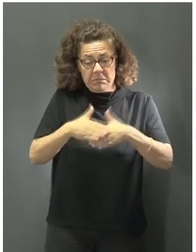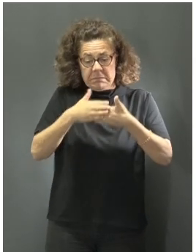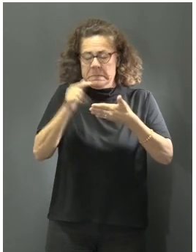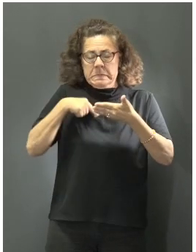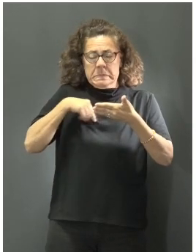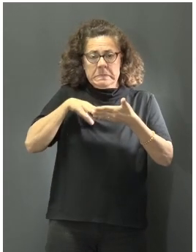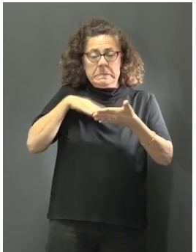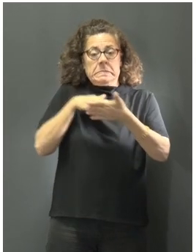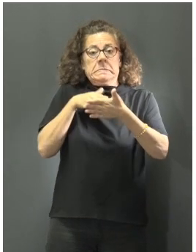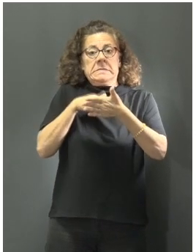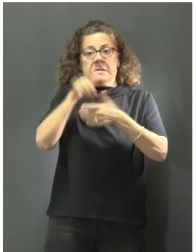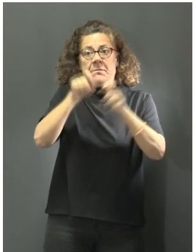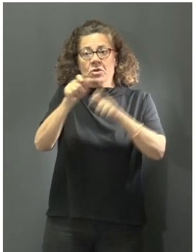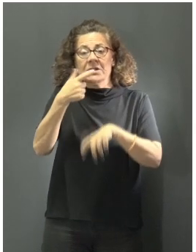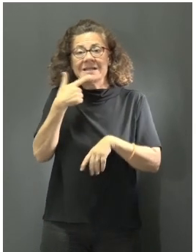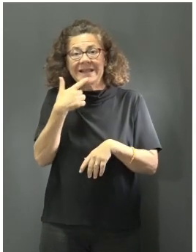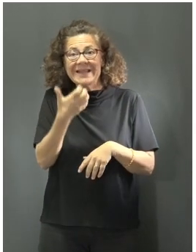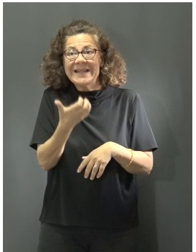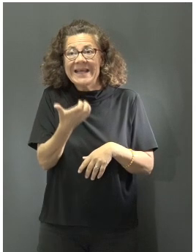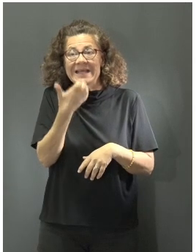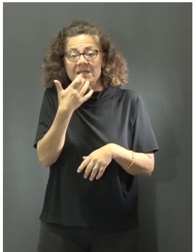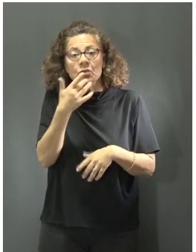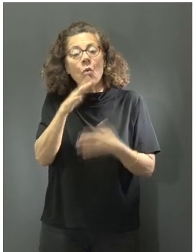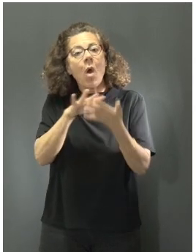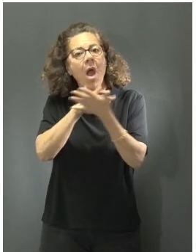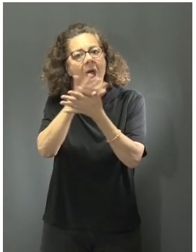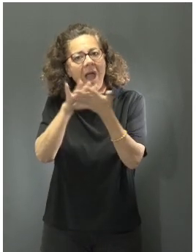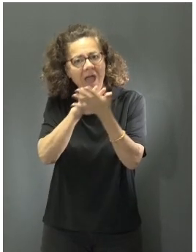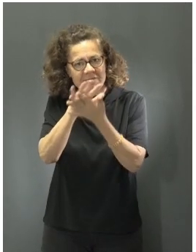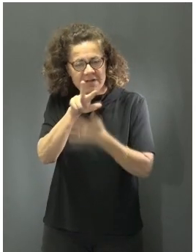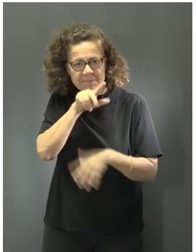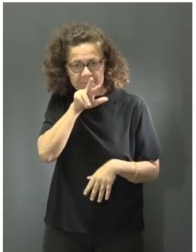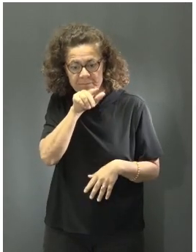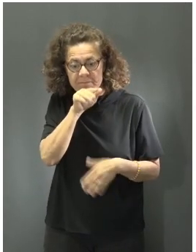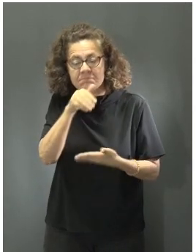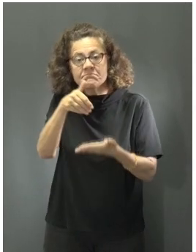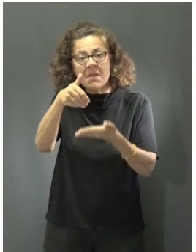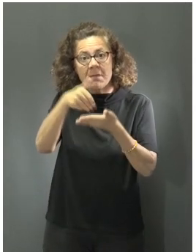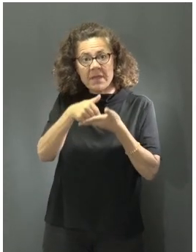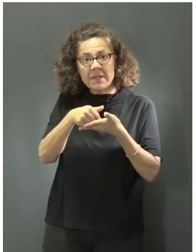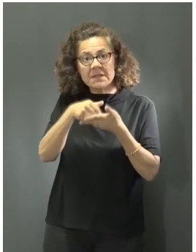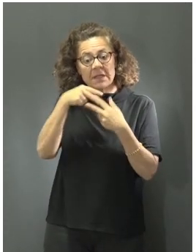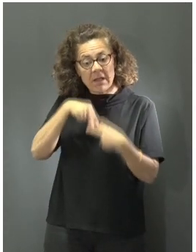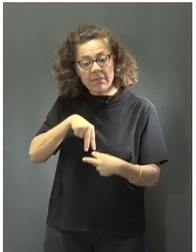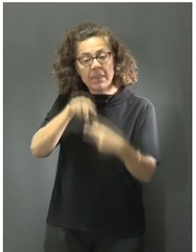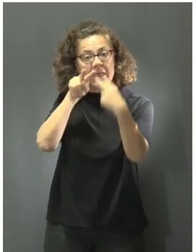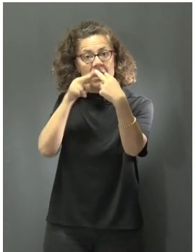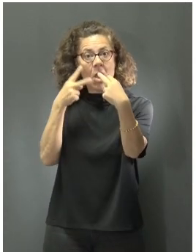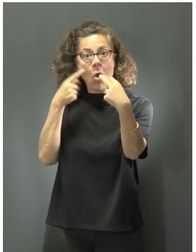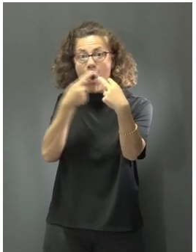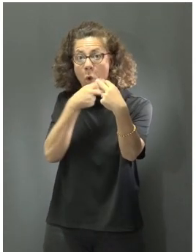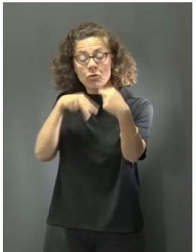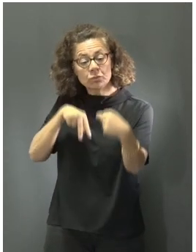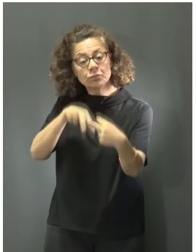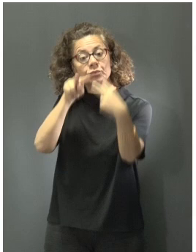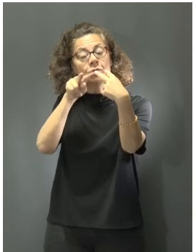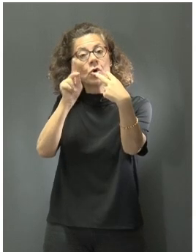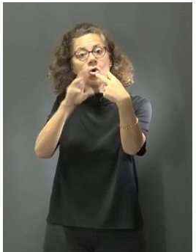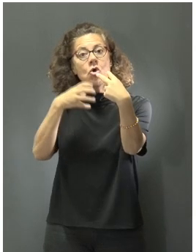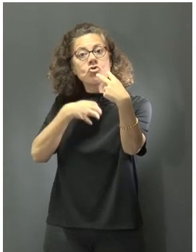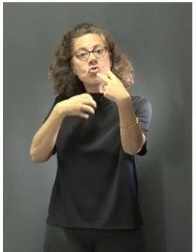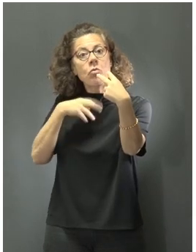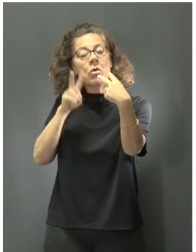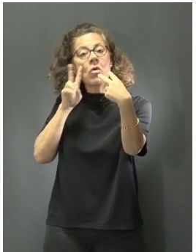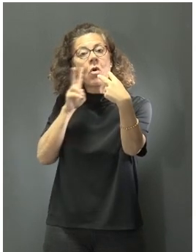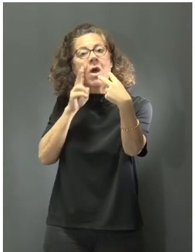propias personas lo que te dicen es, si me estás hablando y me estás pidiendo que te mire, por ejemplo, a los ojos, no puedo atender al